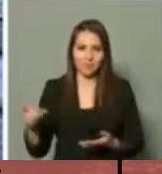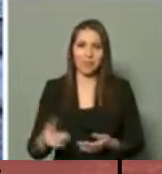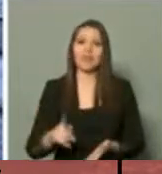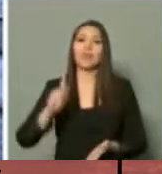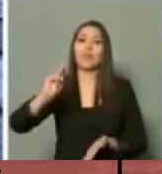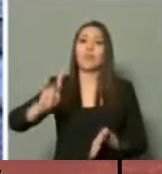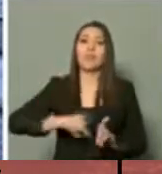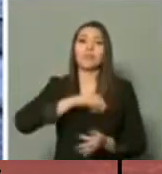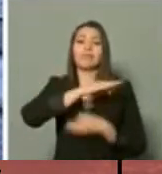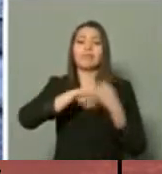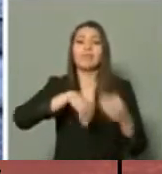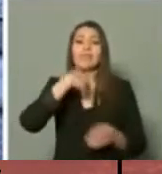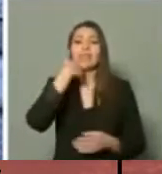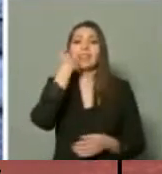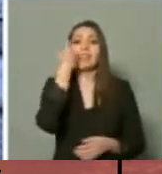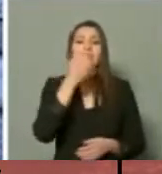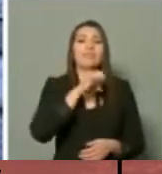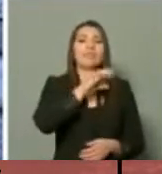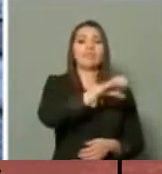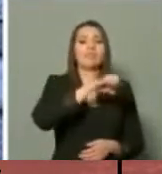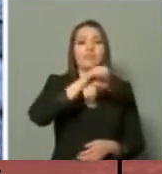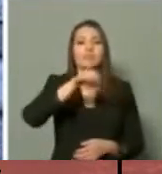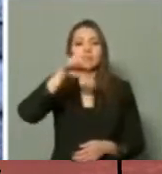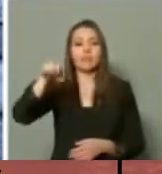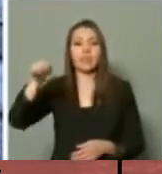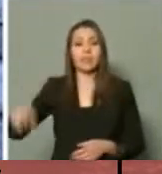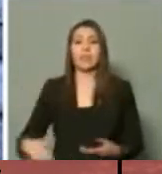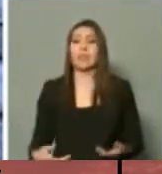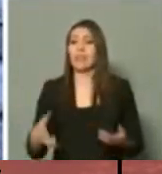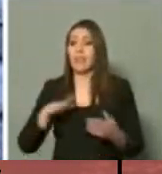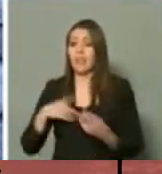engañar. Hay mucha diferencia entre materia de gobierno y